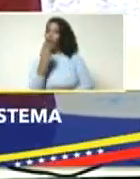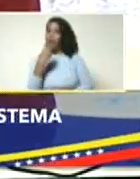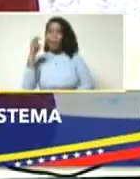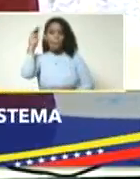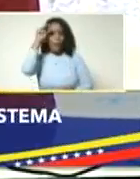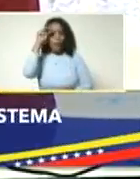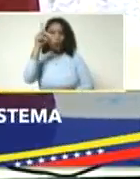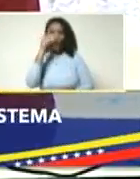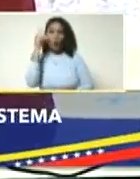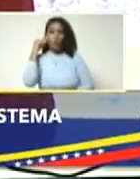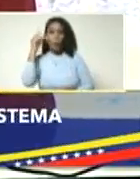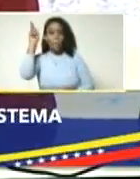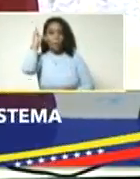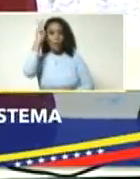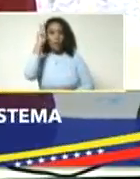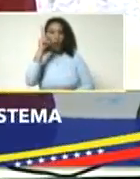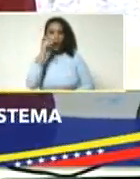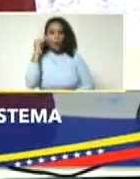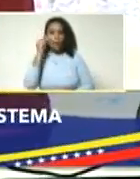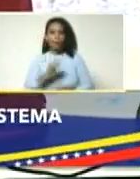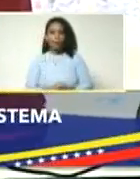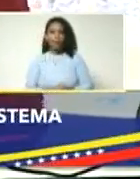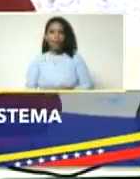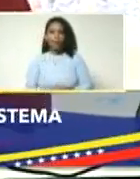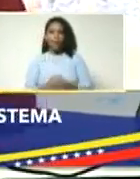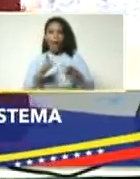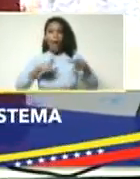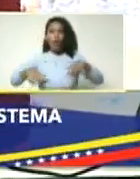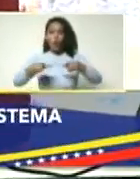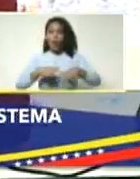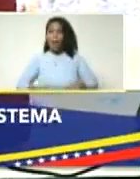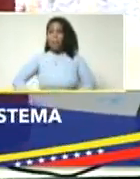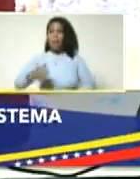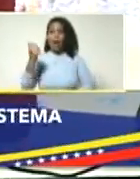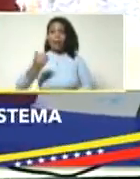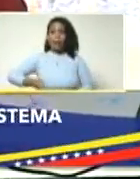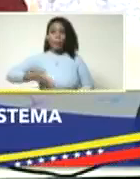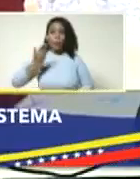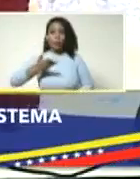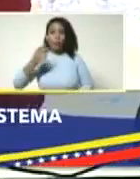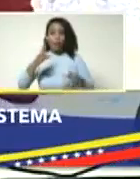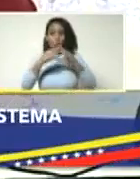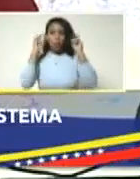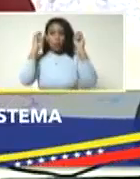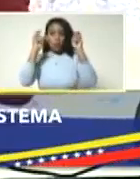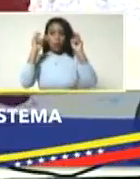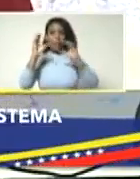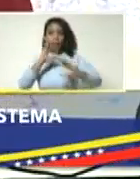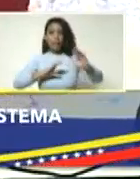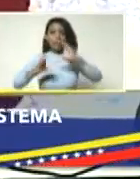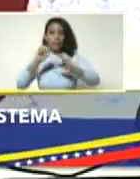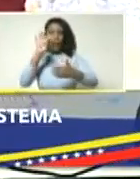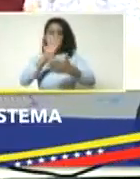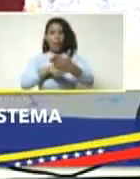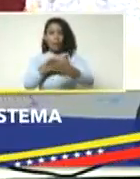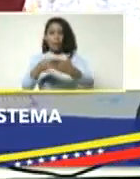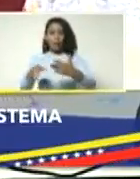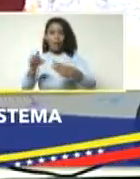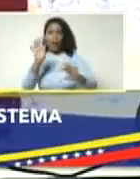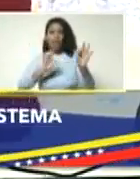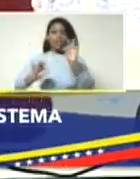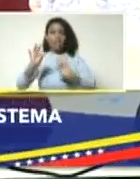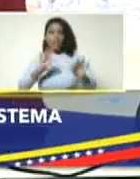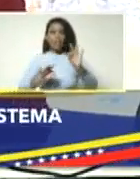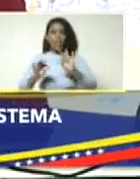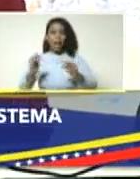maestros, maestras, profesores en las áreas más importantes. Todo el tema de la ciencia, la matemática, la física, la química,